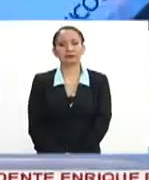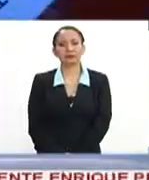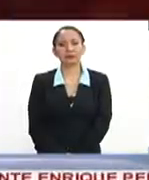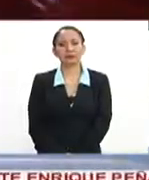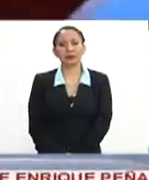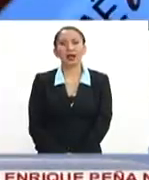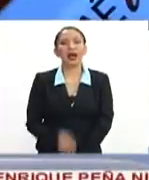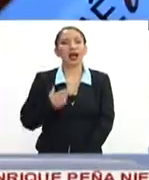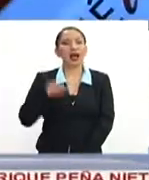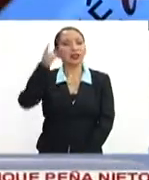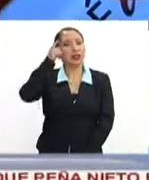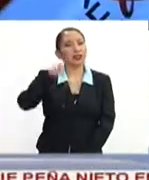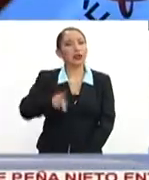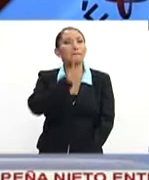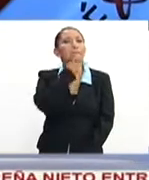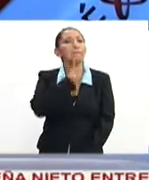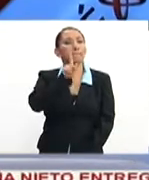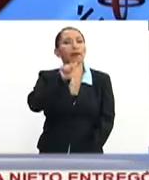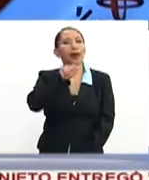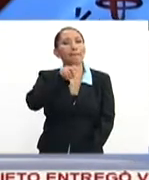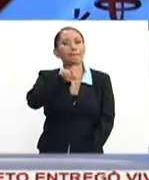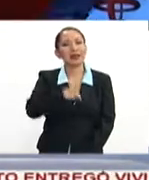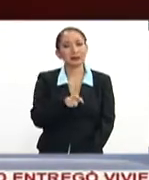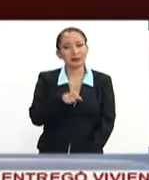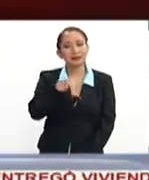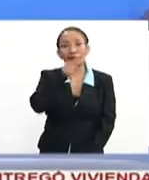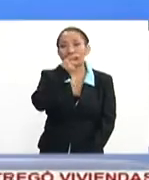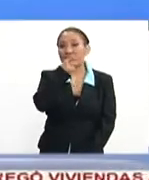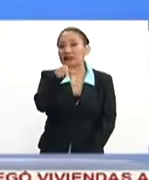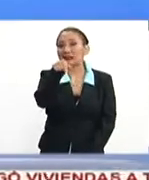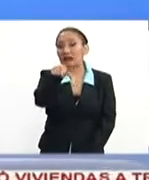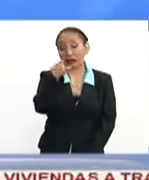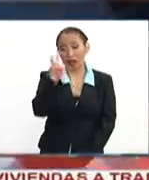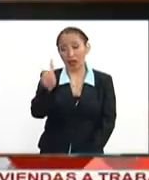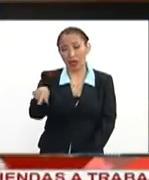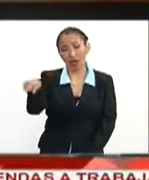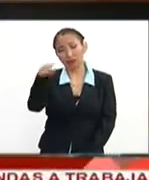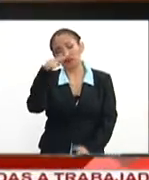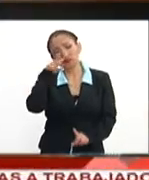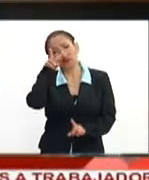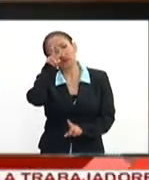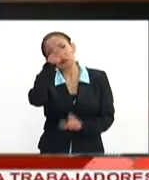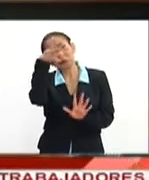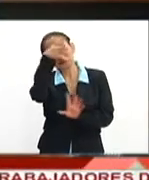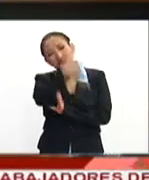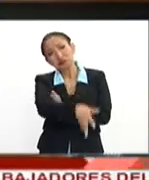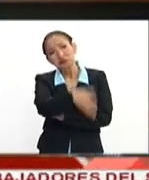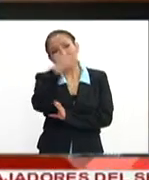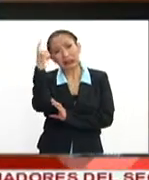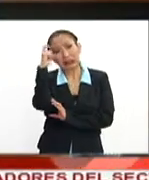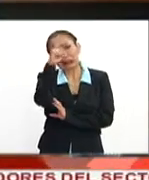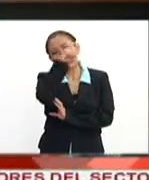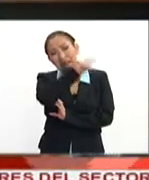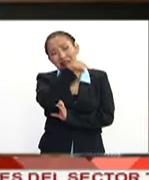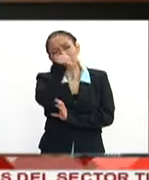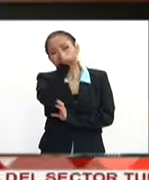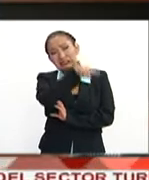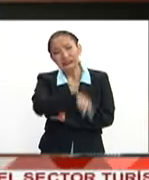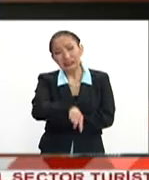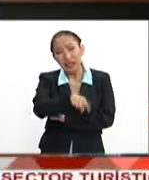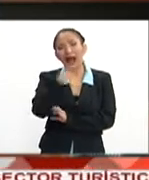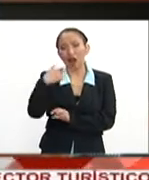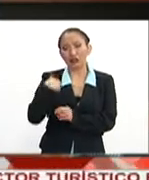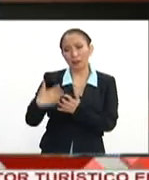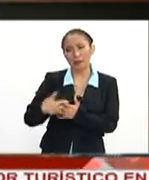El director de Petróleos Mexicanos, José Antonio González Anaya, aseguró que si bien las perspectivas financieras de Pemex eran complicadas, la empresa